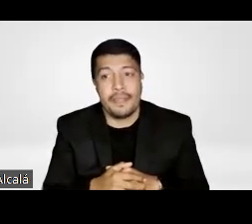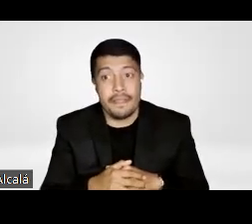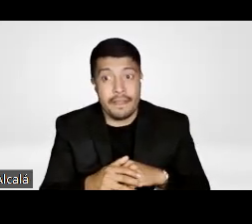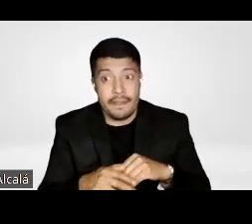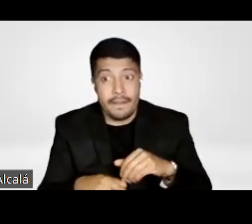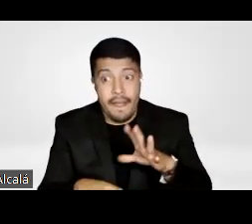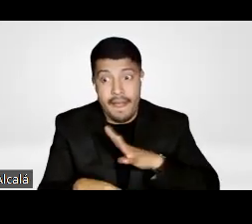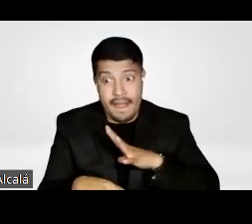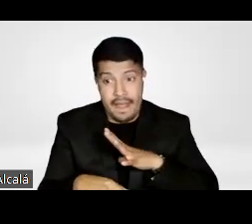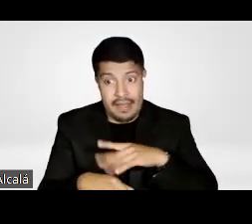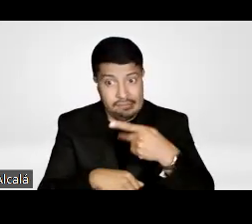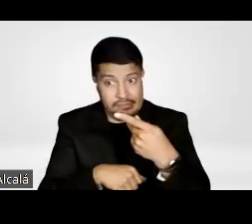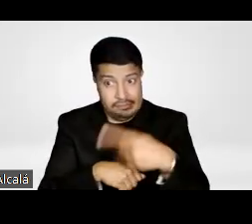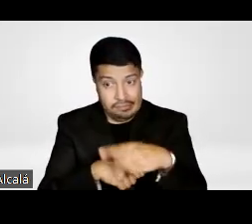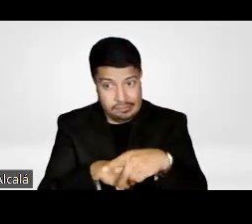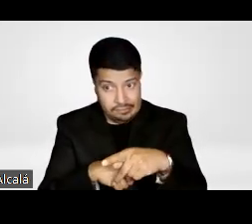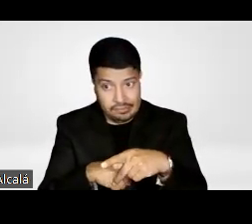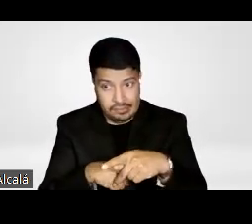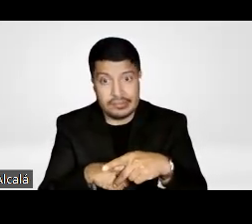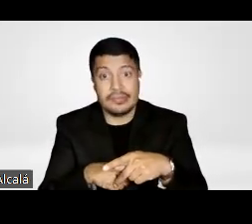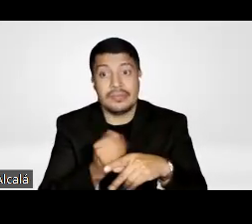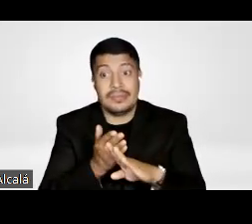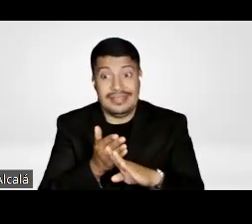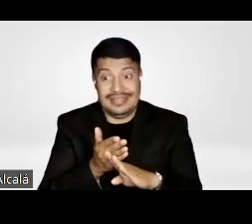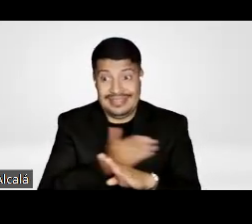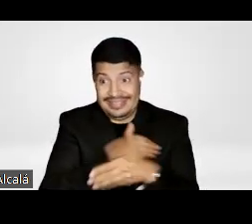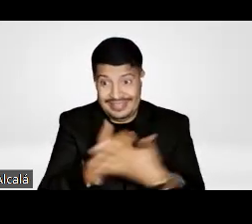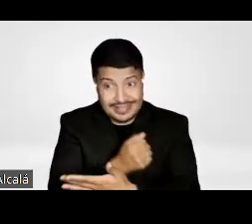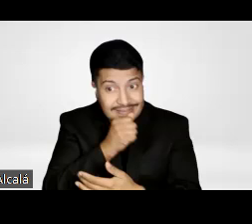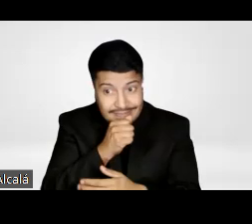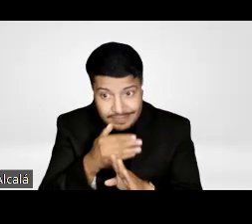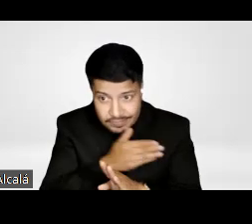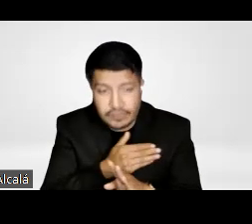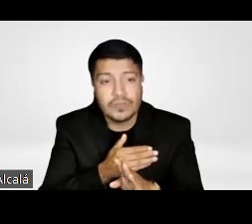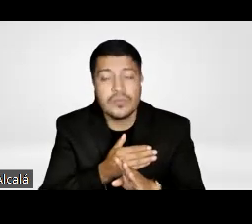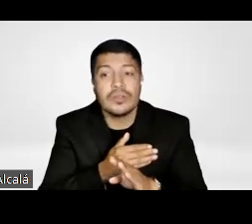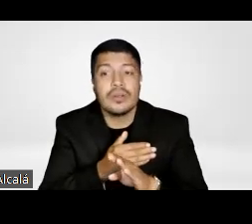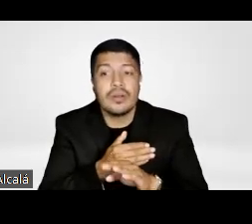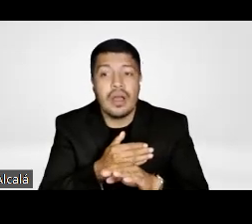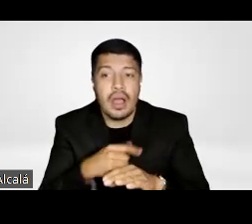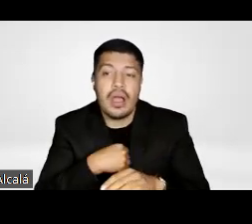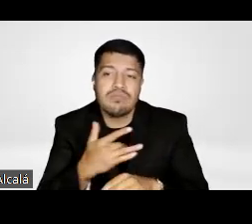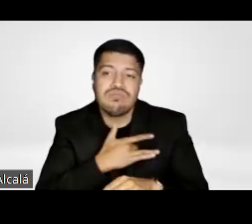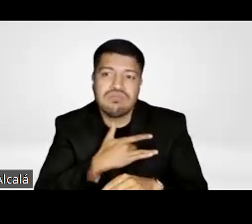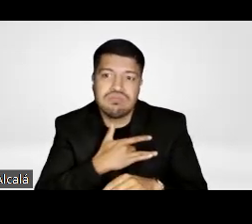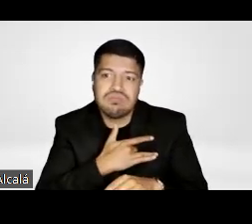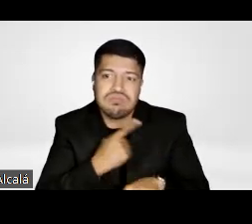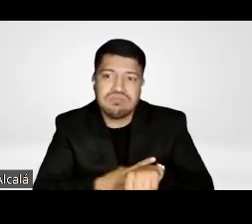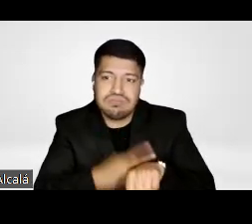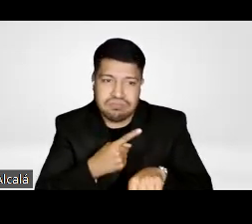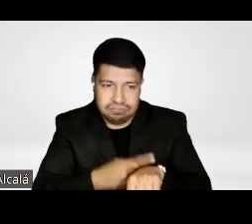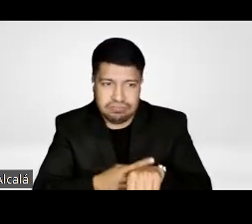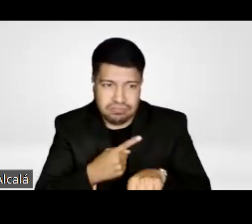de riesgo prenatales, quiero hacer un poquito de énfasis en la hipertensión crónica durante el embarazo, que se asocia a un mayor riesgo de trastorno por